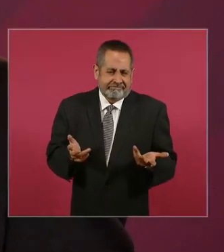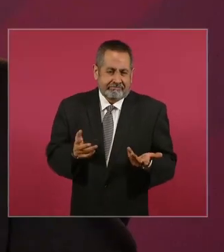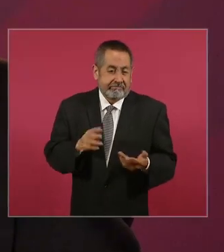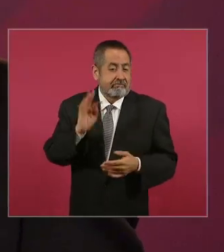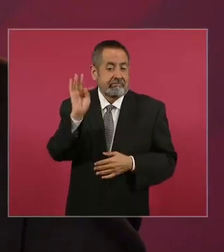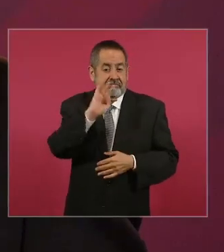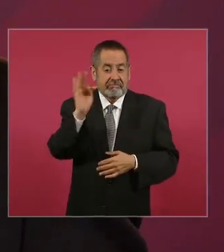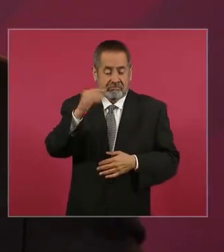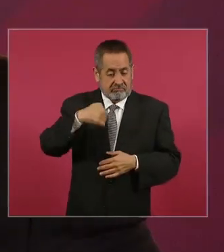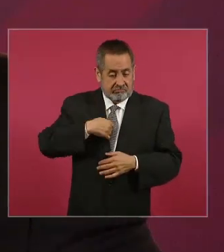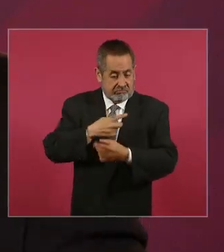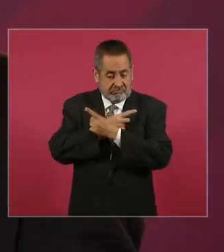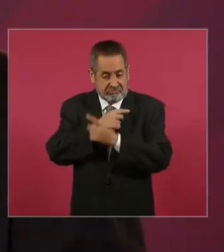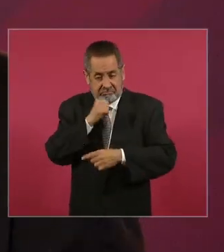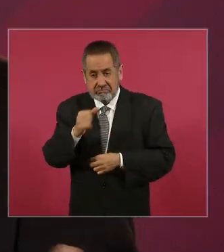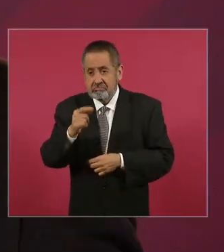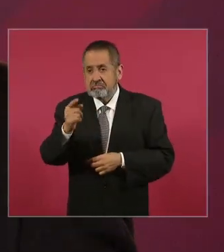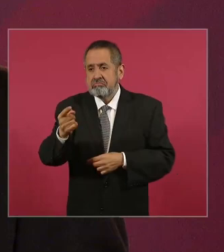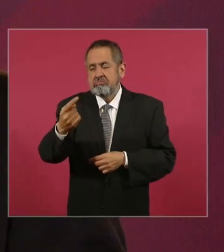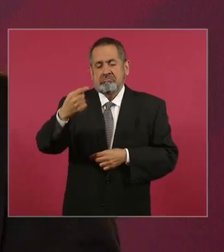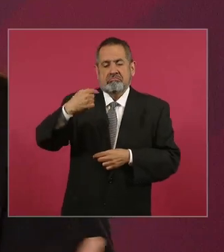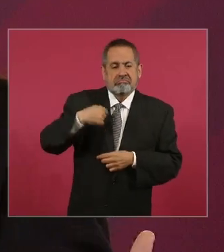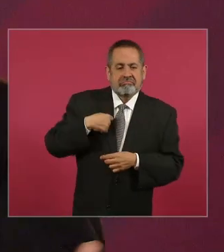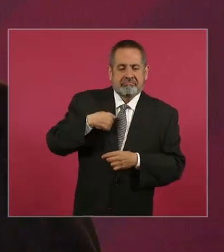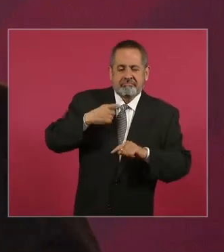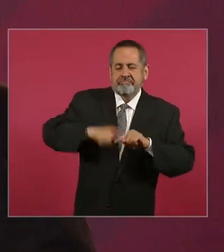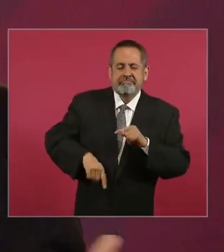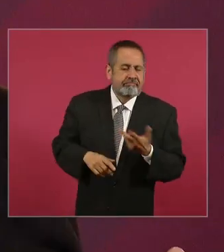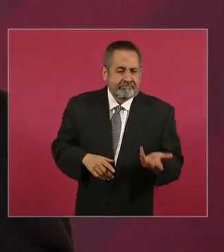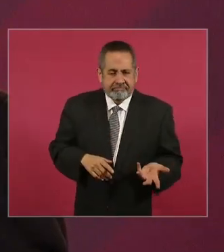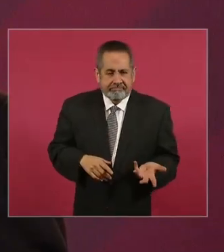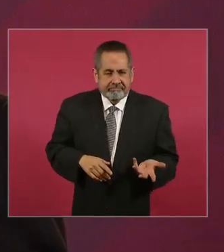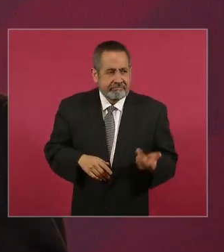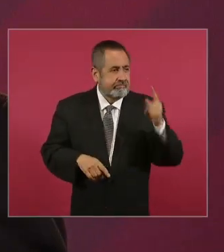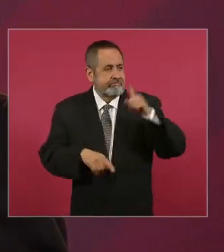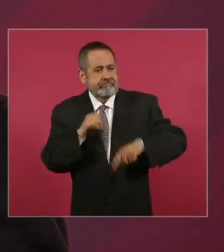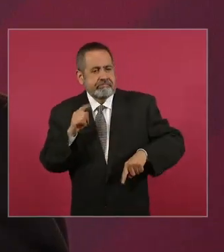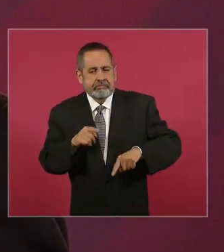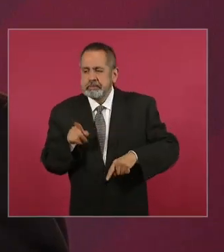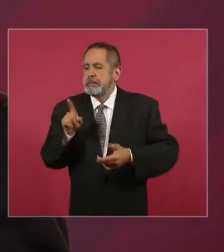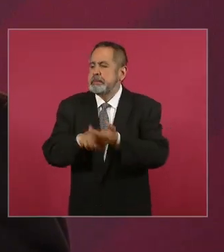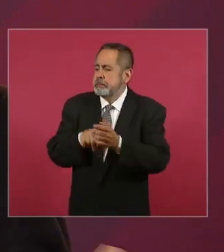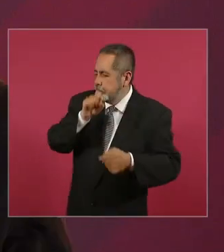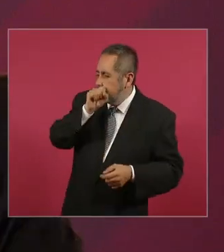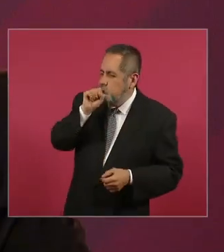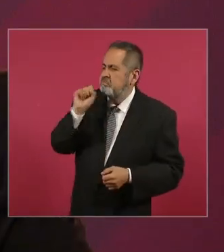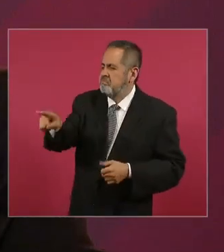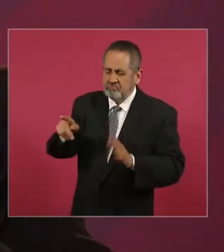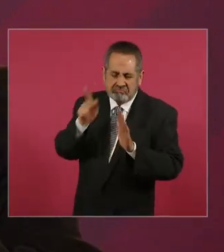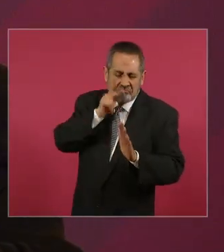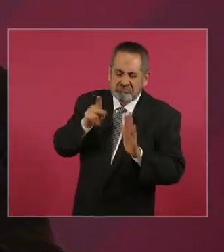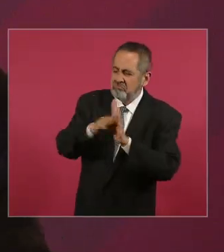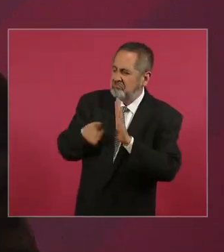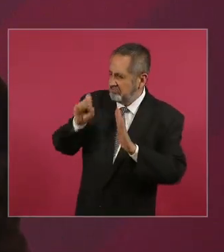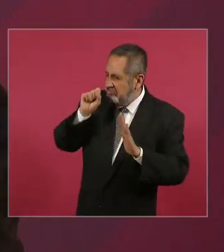yo no tuviese autoridad moral, ya me hubiesen destruido. Sí, lo han